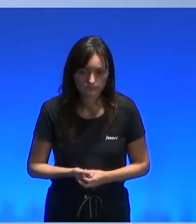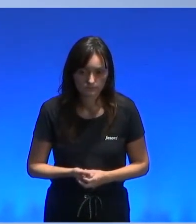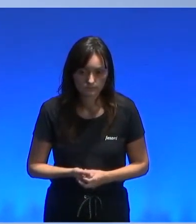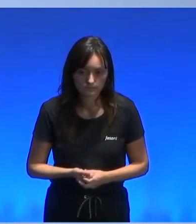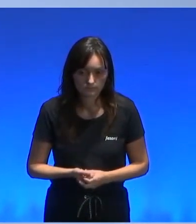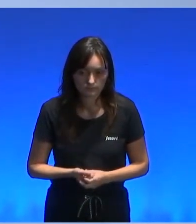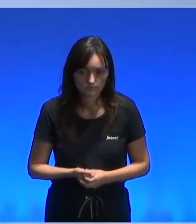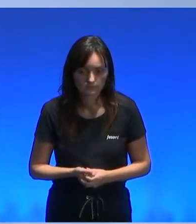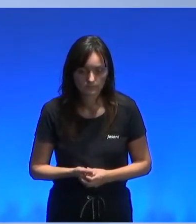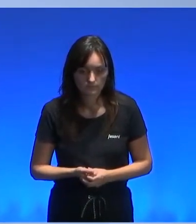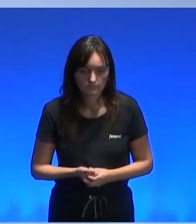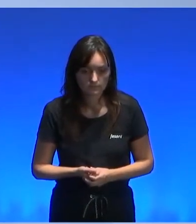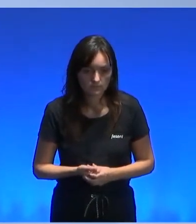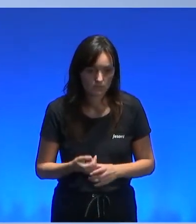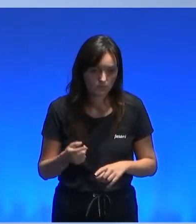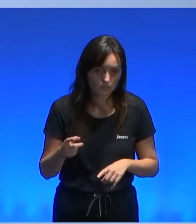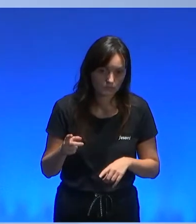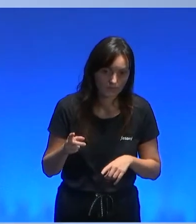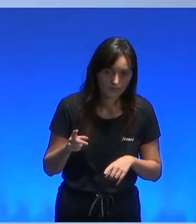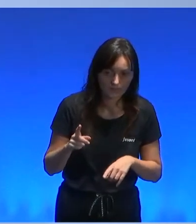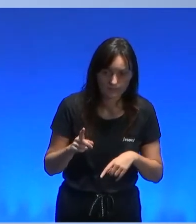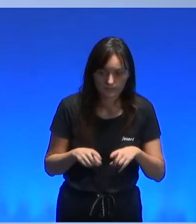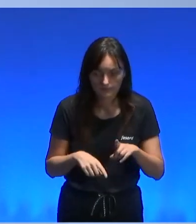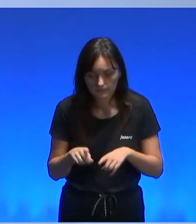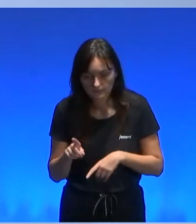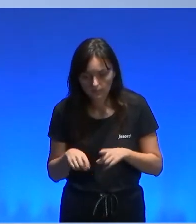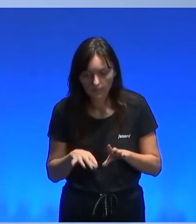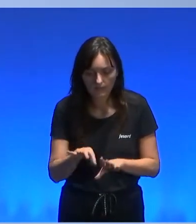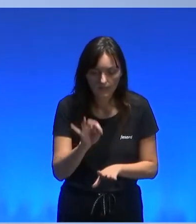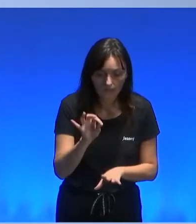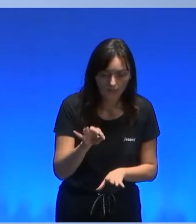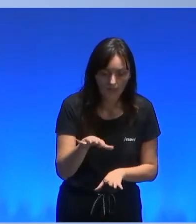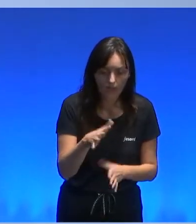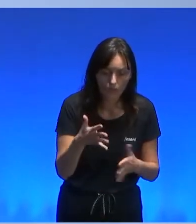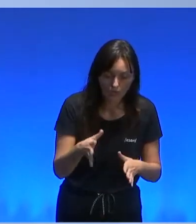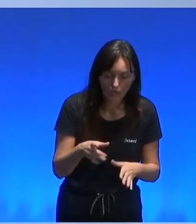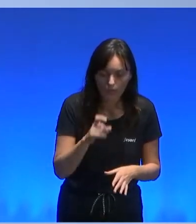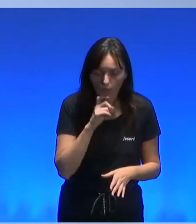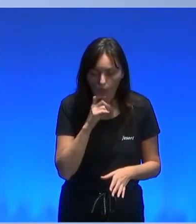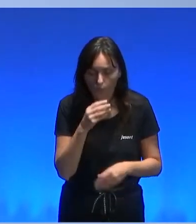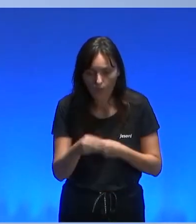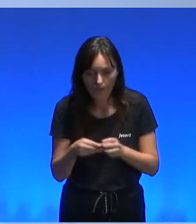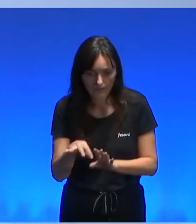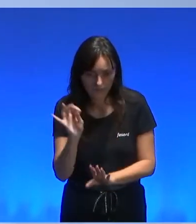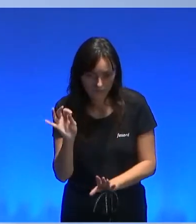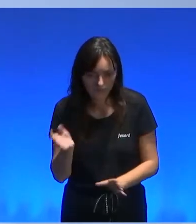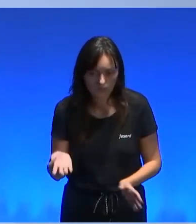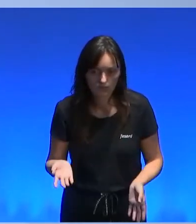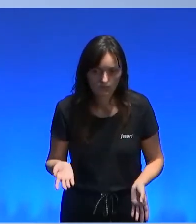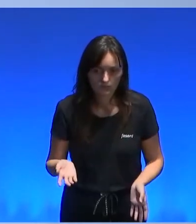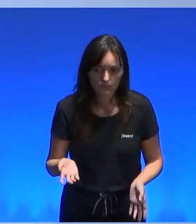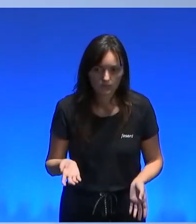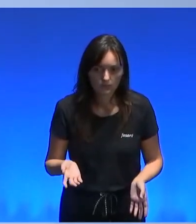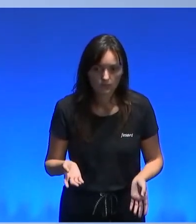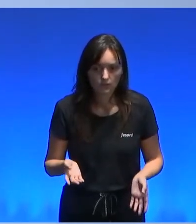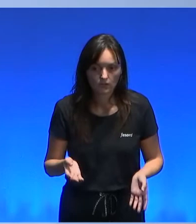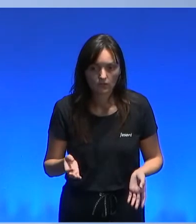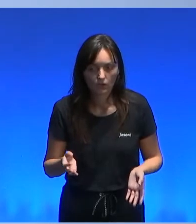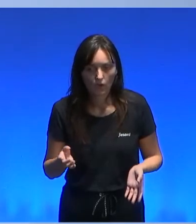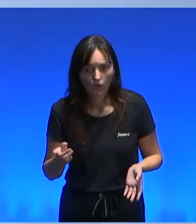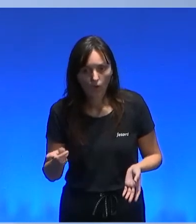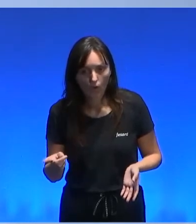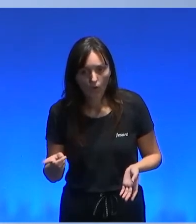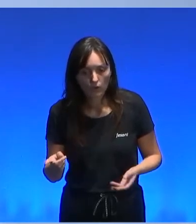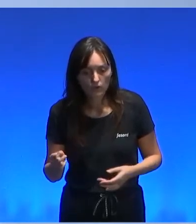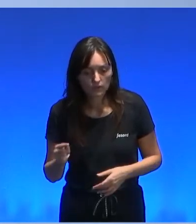En varios sentidos, depende de dónde se hace la elección, cómo se hace, tal. Pero serán o los que se